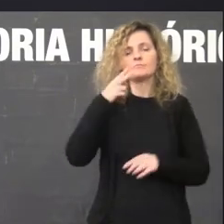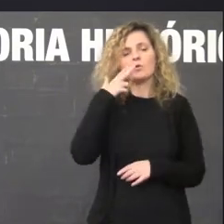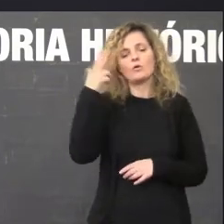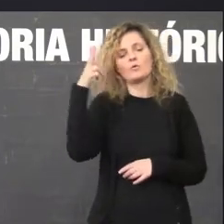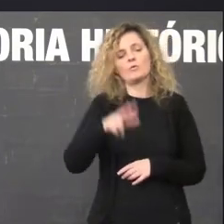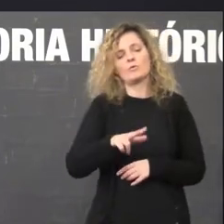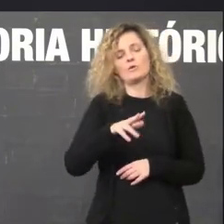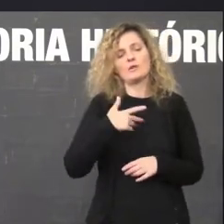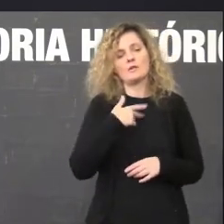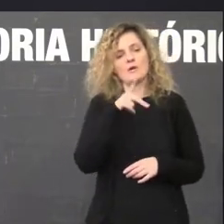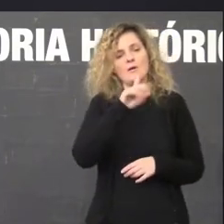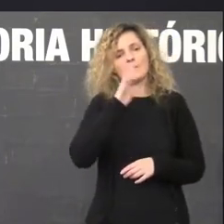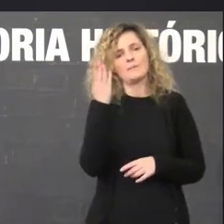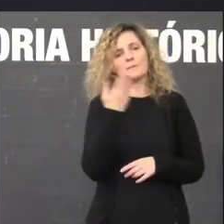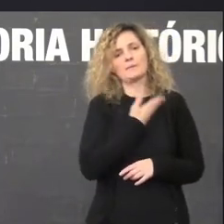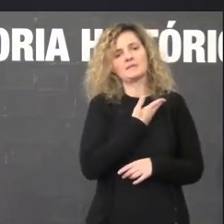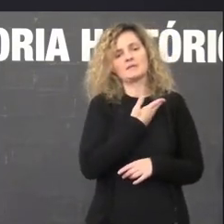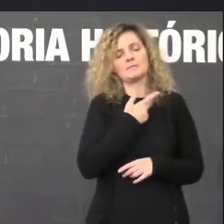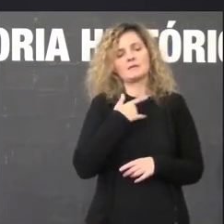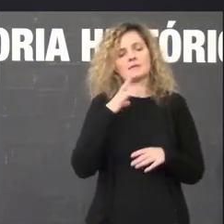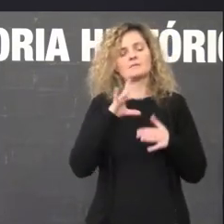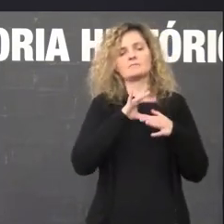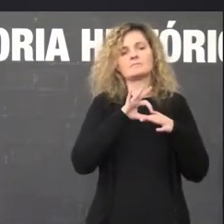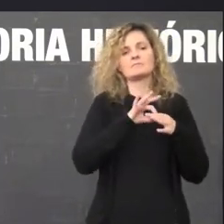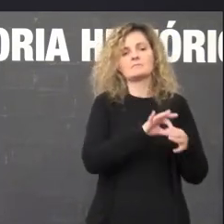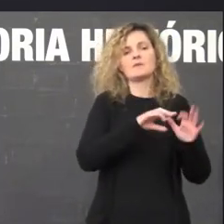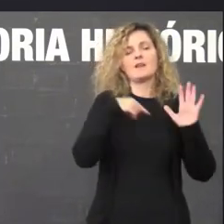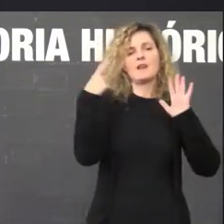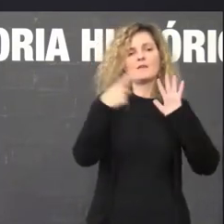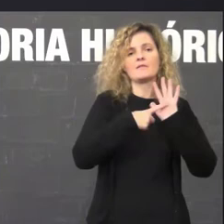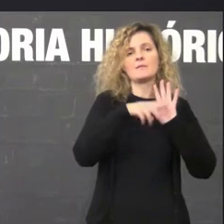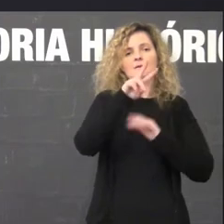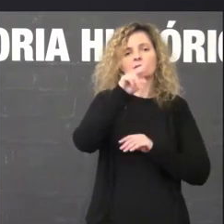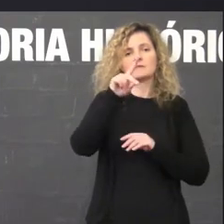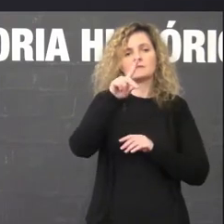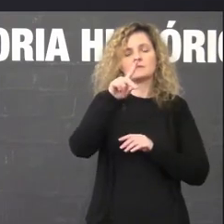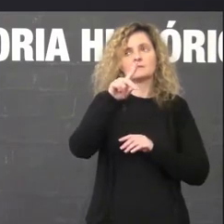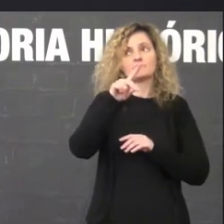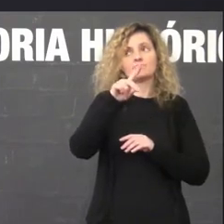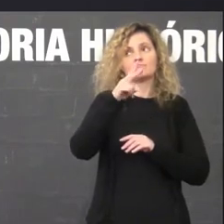reconocimiento a súa condición de víctima, según establece a Lei